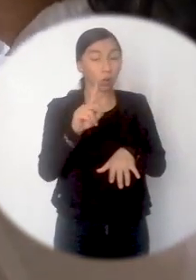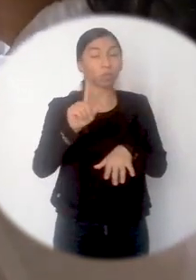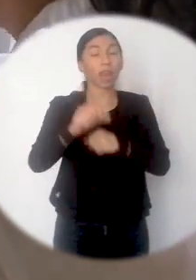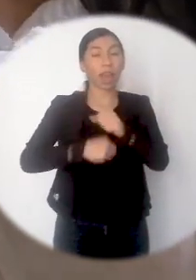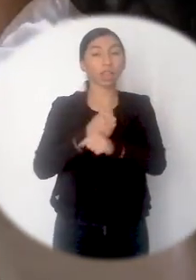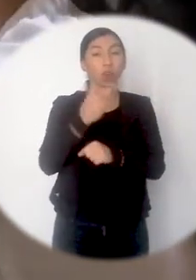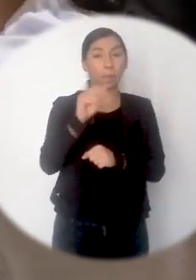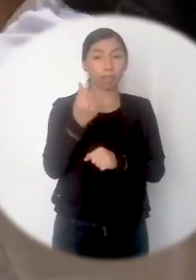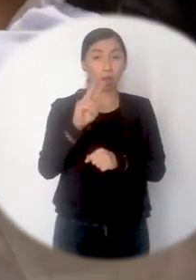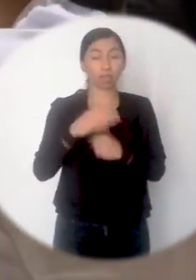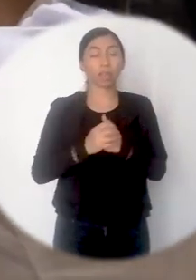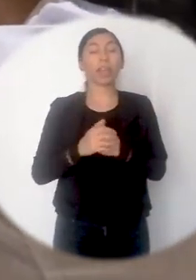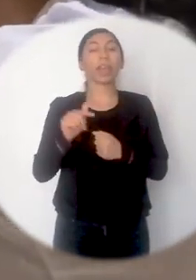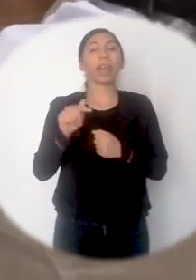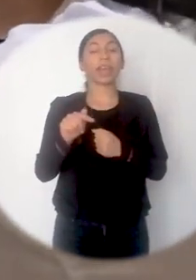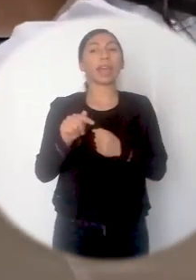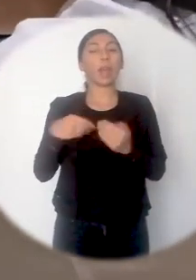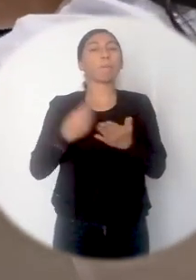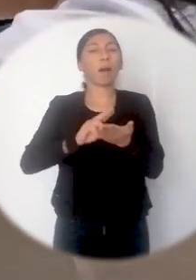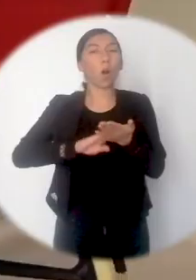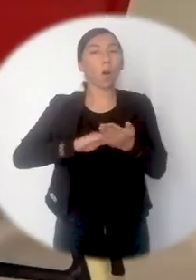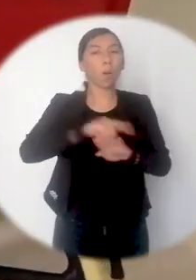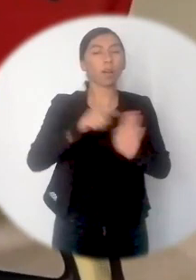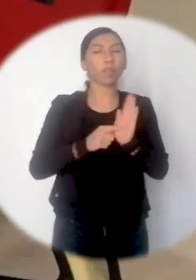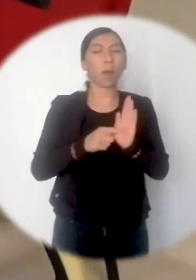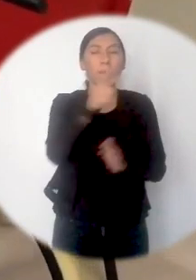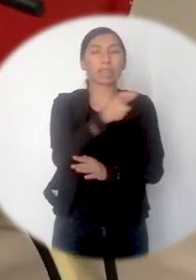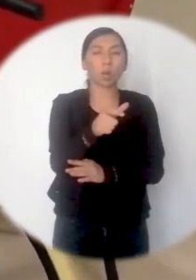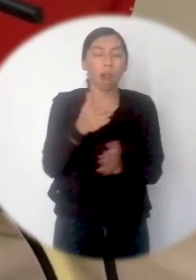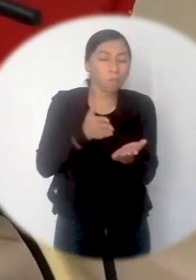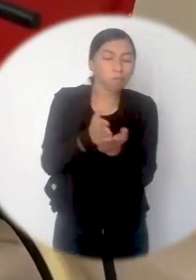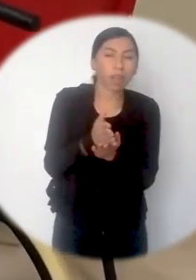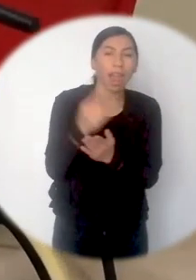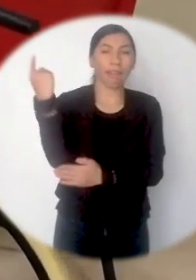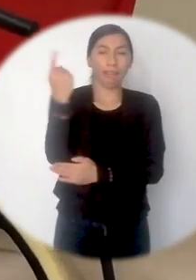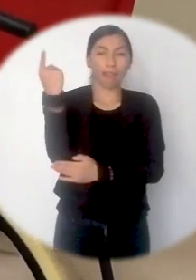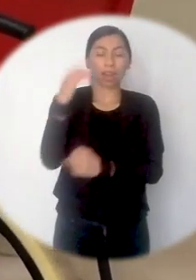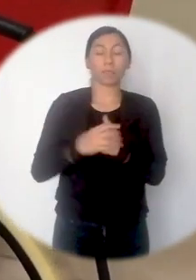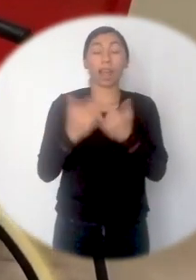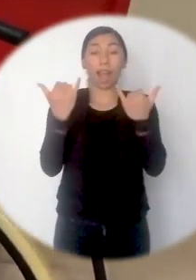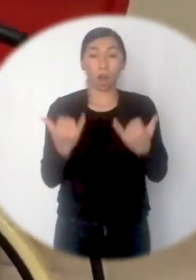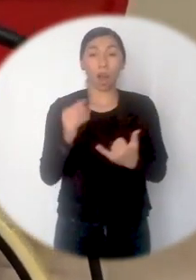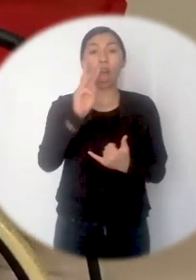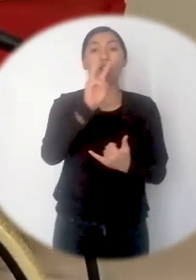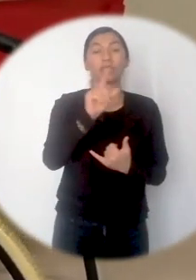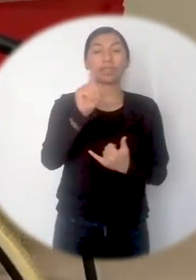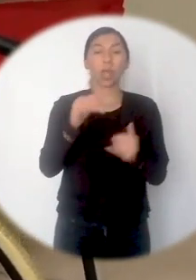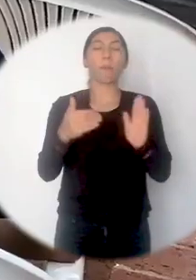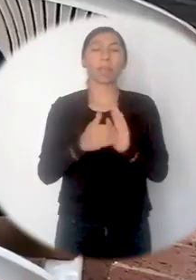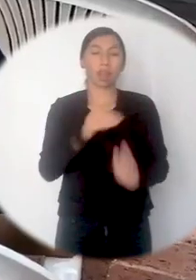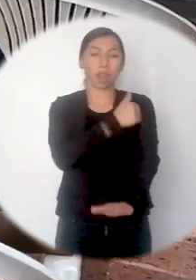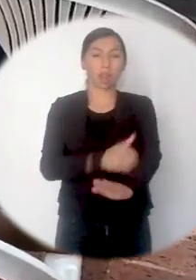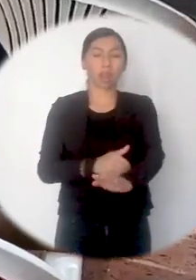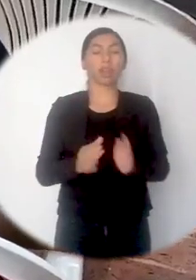la entidad comenzaría a indemnizar a las víctimas del conflicto a través de la Ruta General. El funcionario reveló que a la fecha se han pagado 86.000